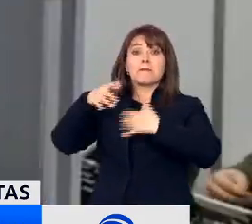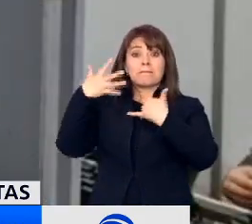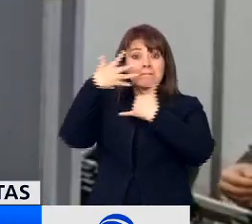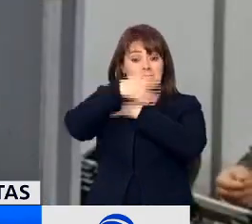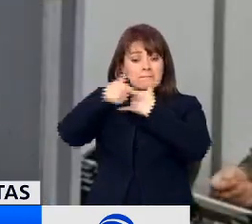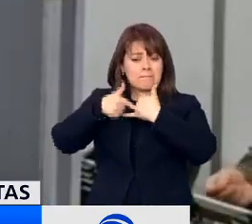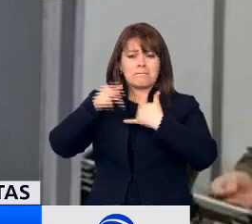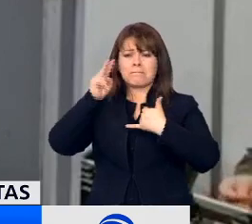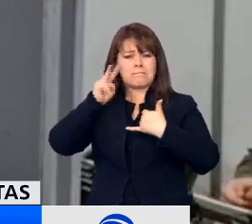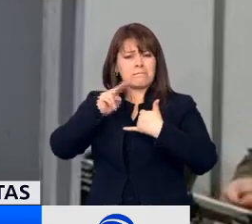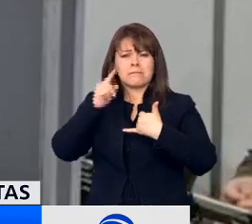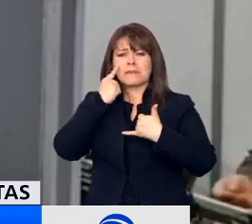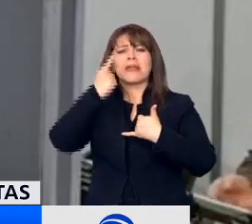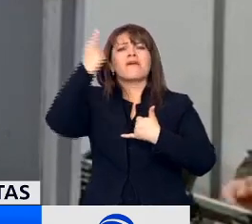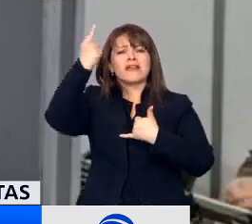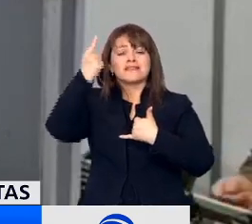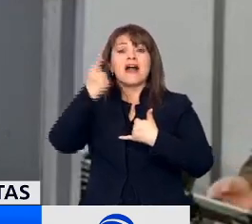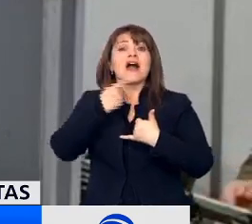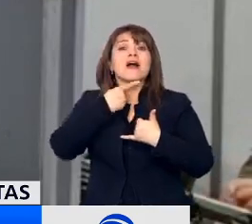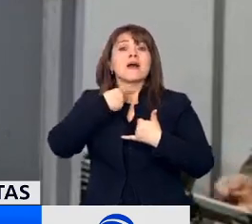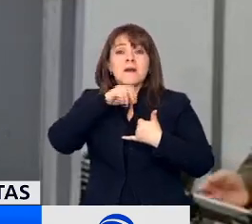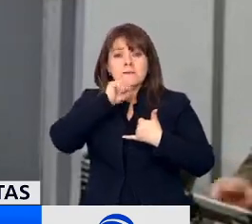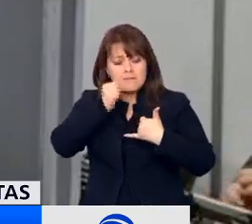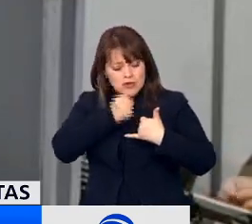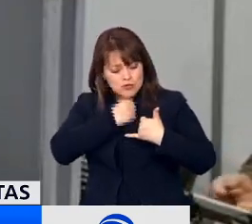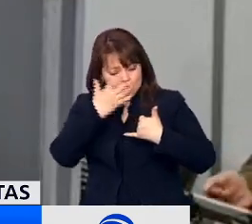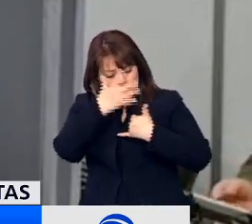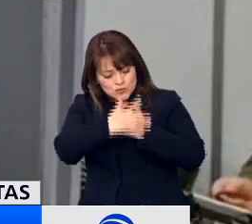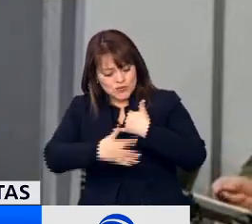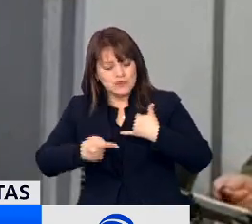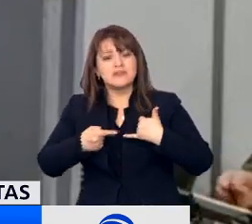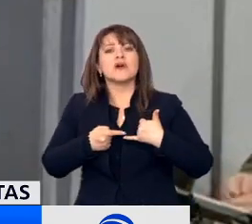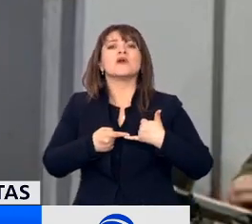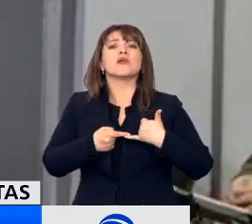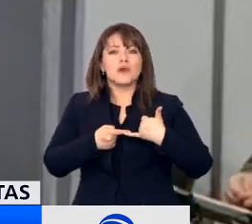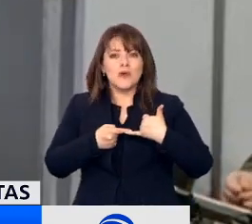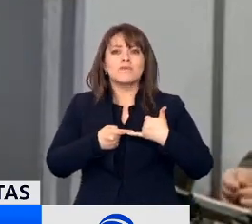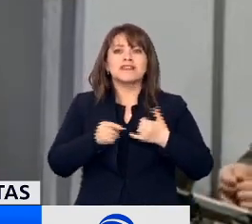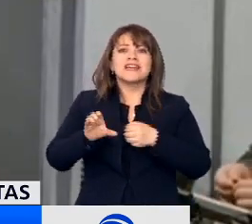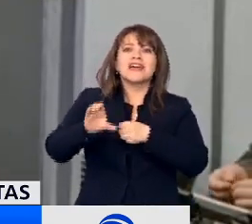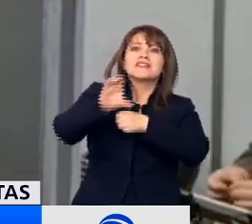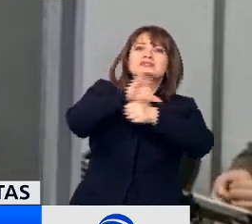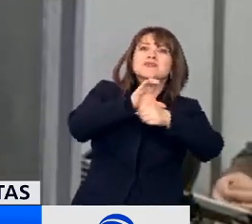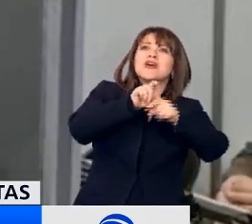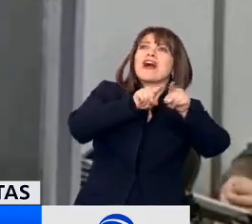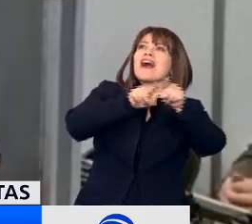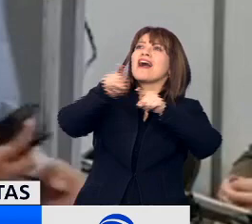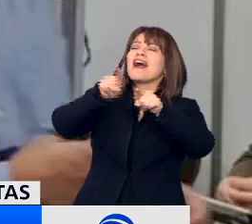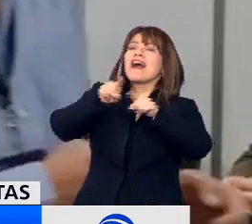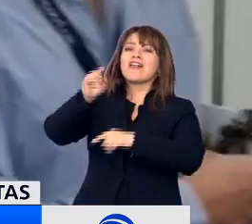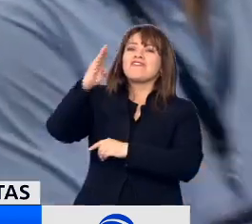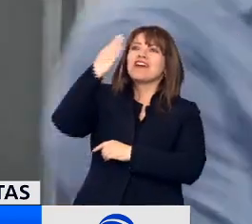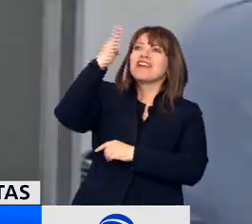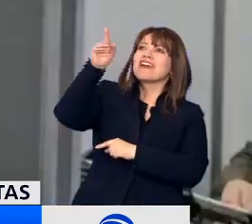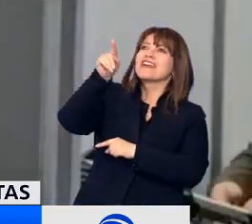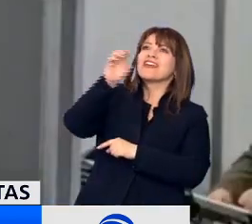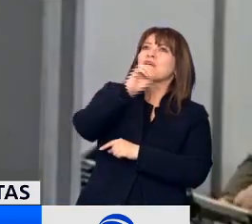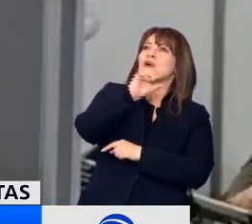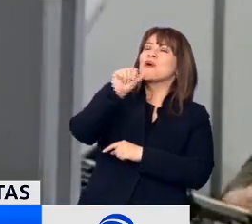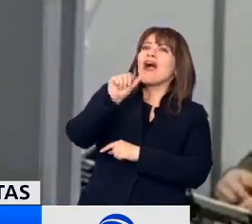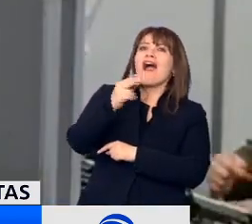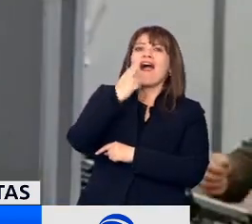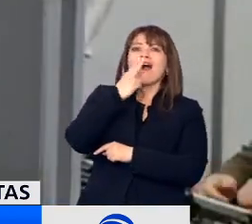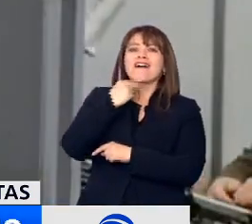conocía y que me está encantando, Colombia, y sus ciudadanos y ciudadanas, colombianos y colombianas, por